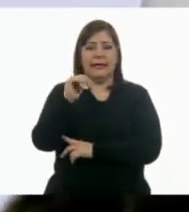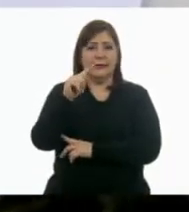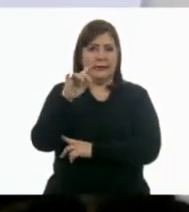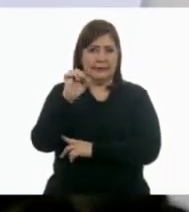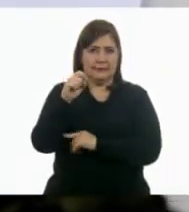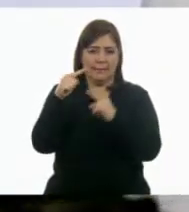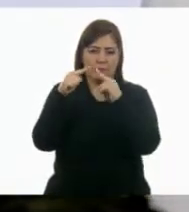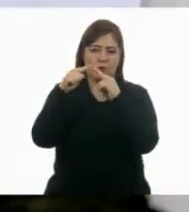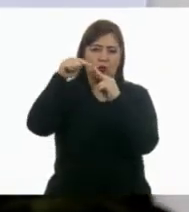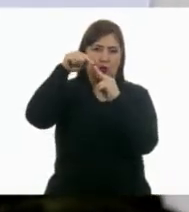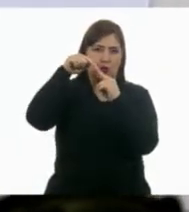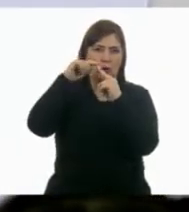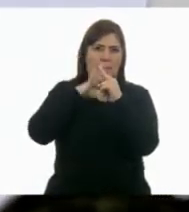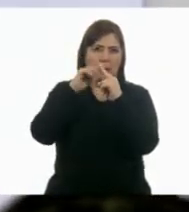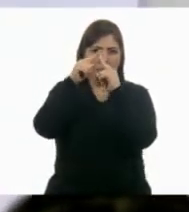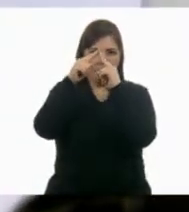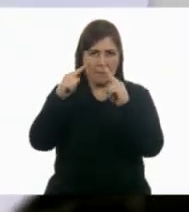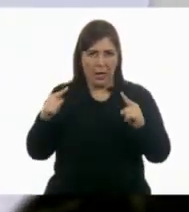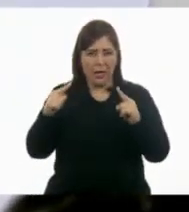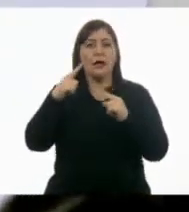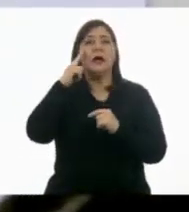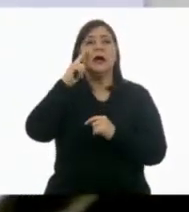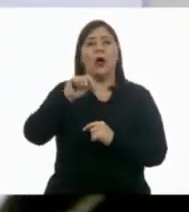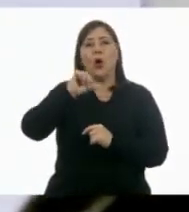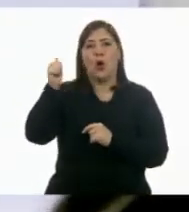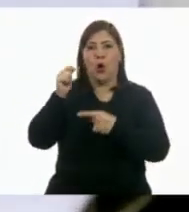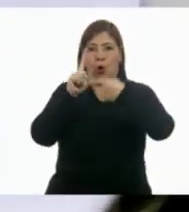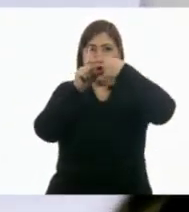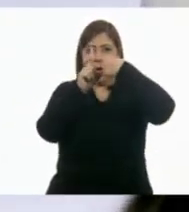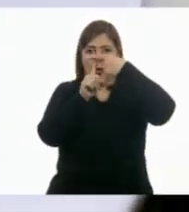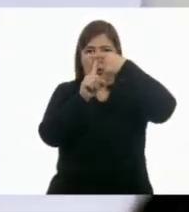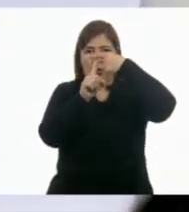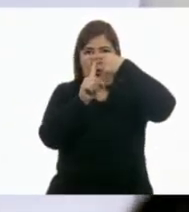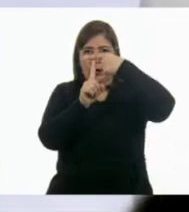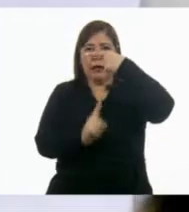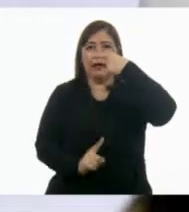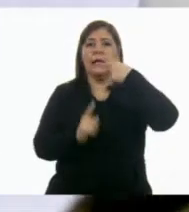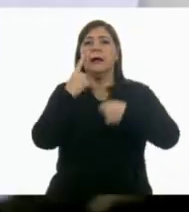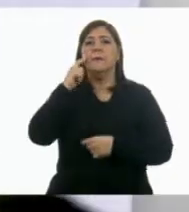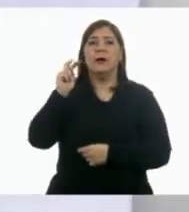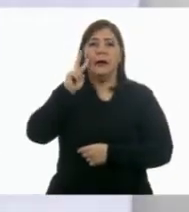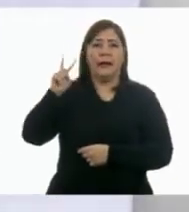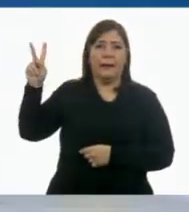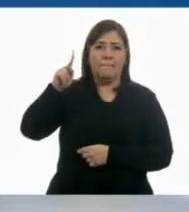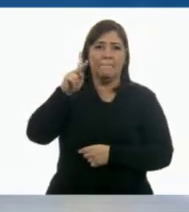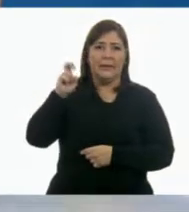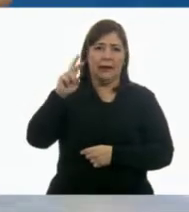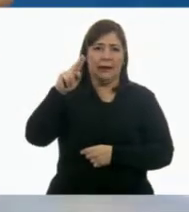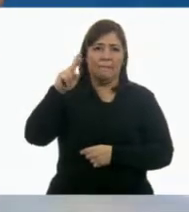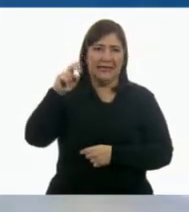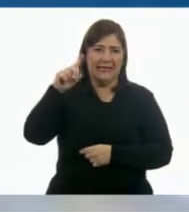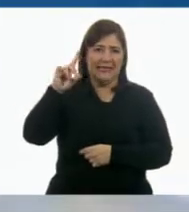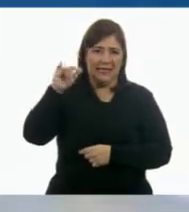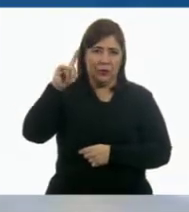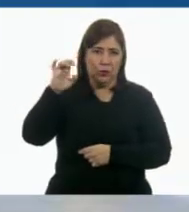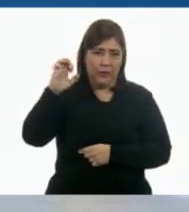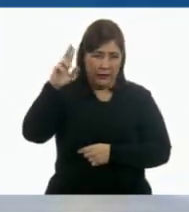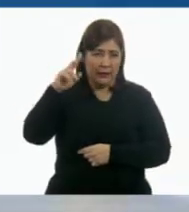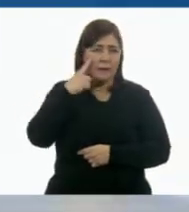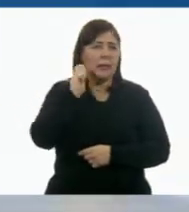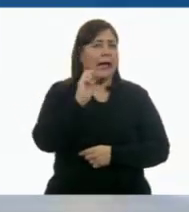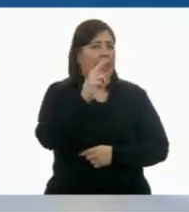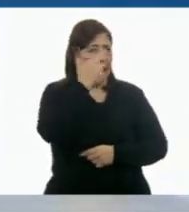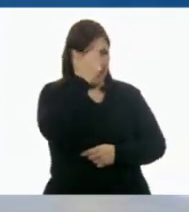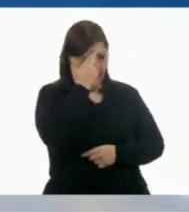esta sería perpendicular. Acuérdense que una de las cosas que estábamos platicando, Ton, Sí. que